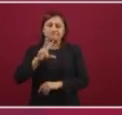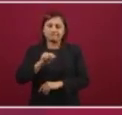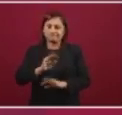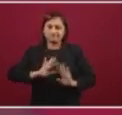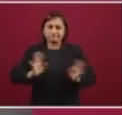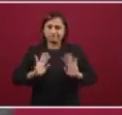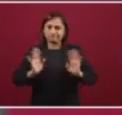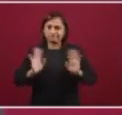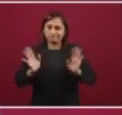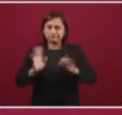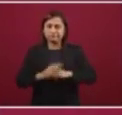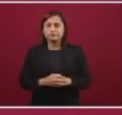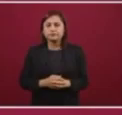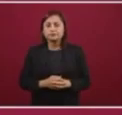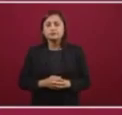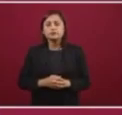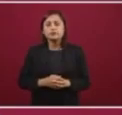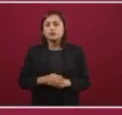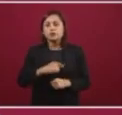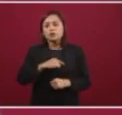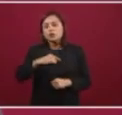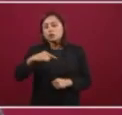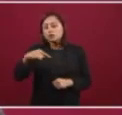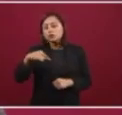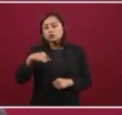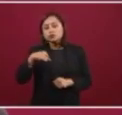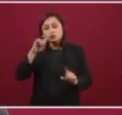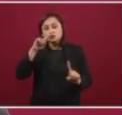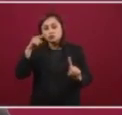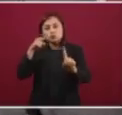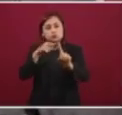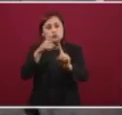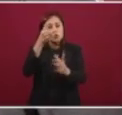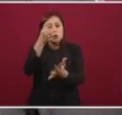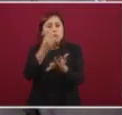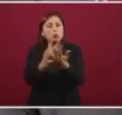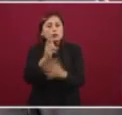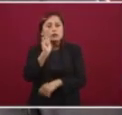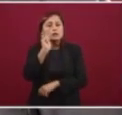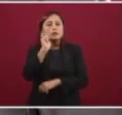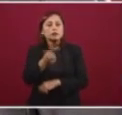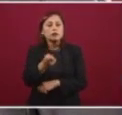Nosotros lo que queremos es que cambien